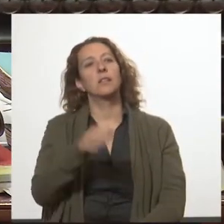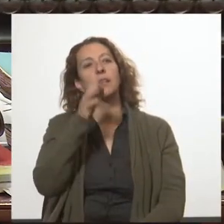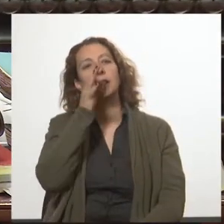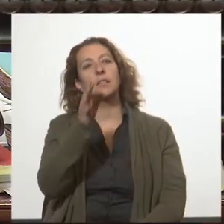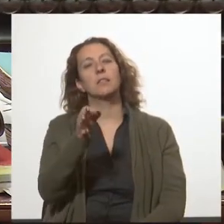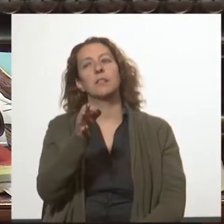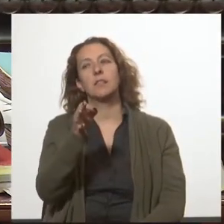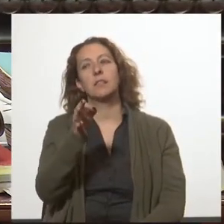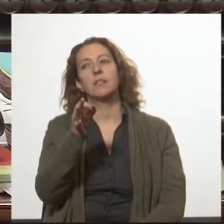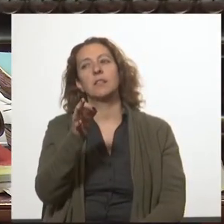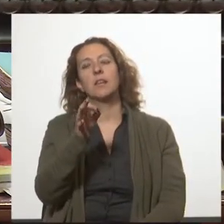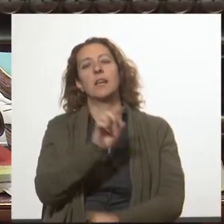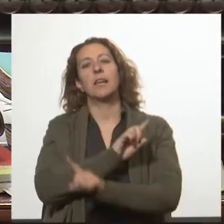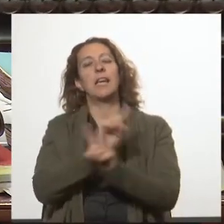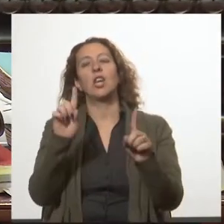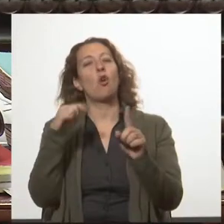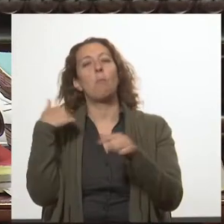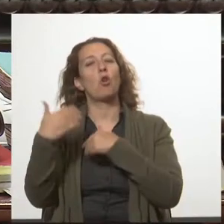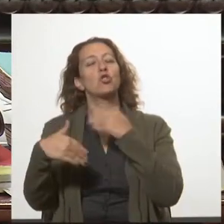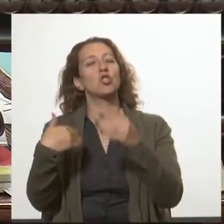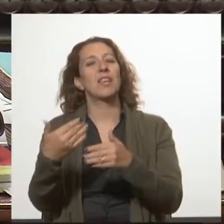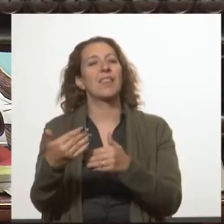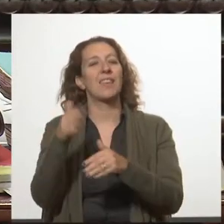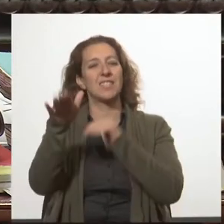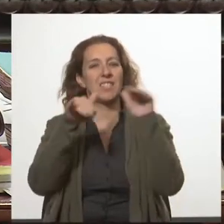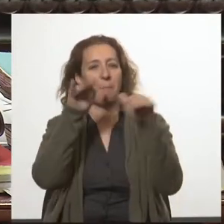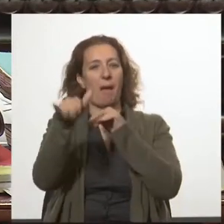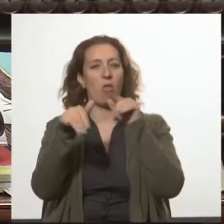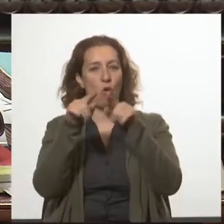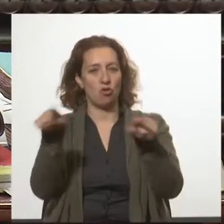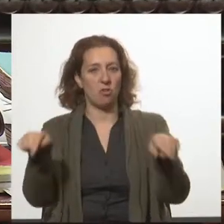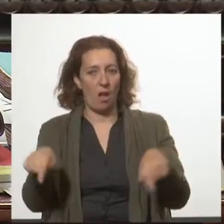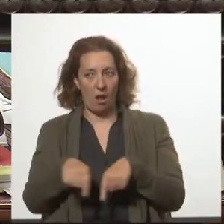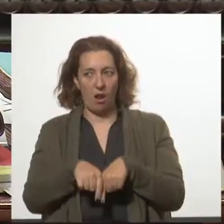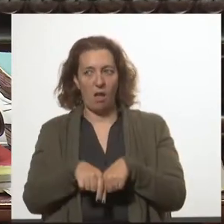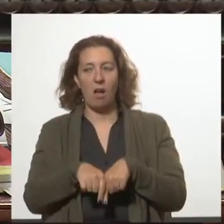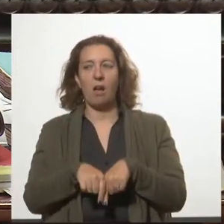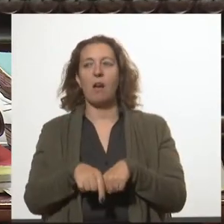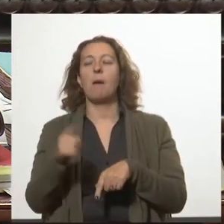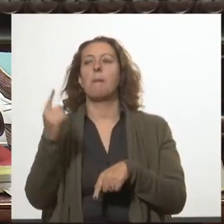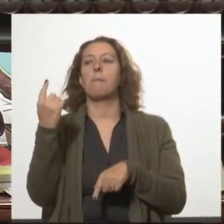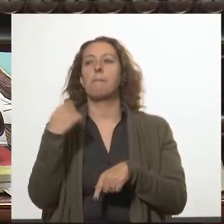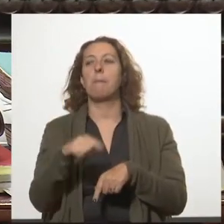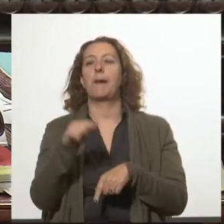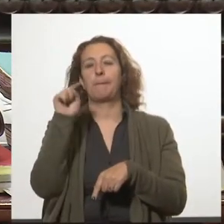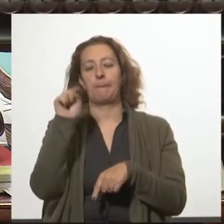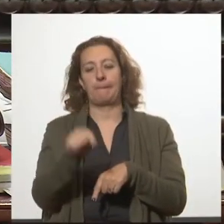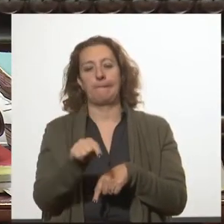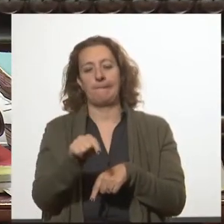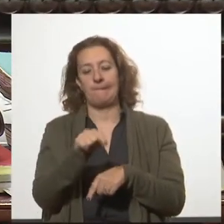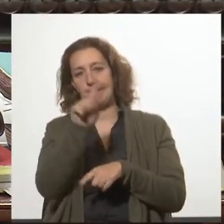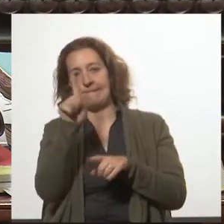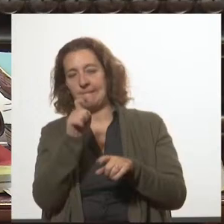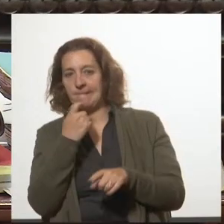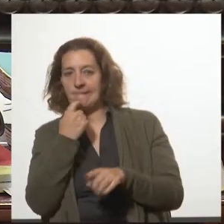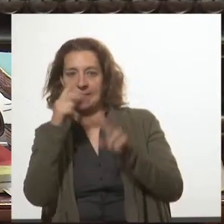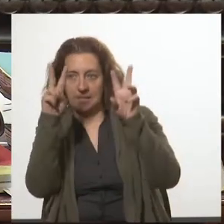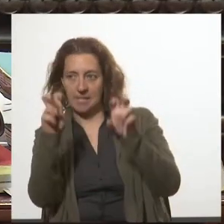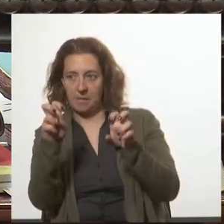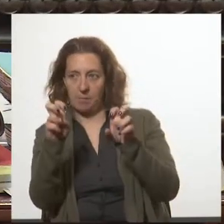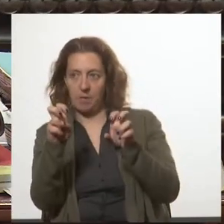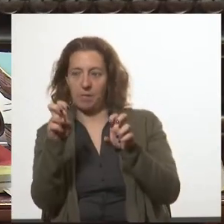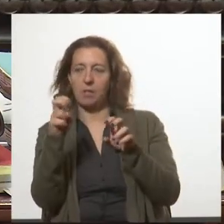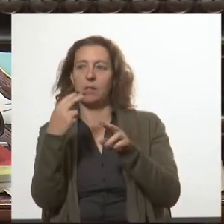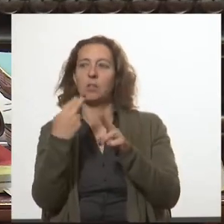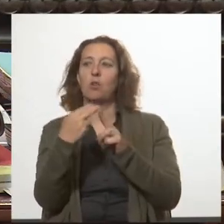acerca de la improcedencia del llamado a sala o interpelación para estas cuestiones el nombre técnico del